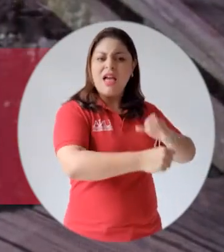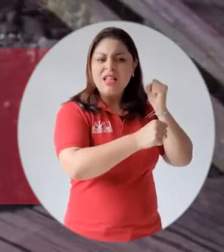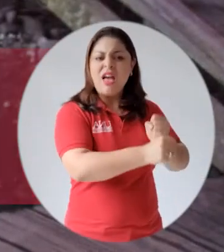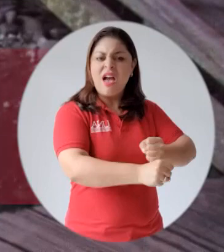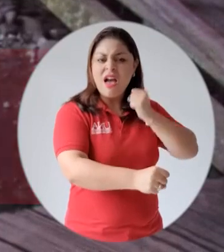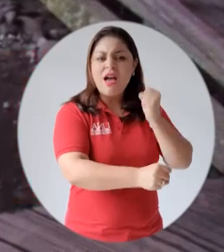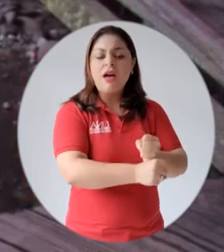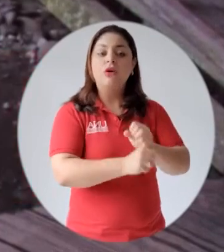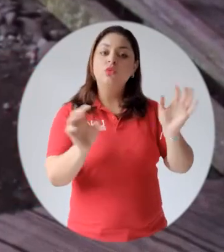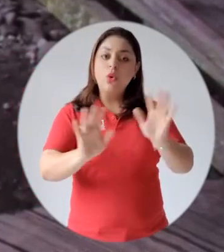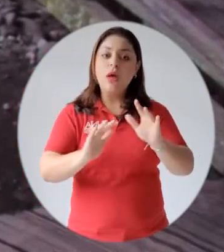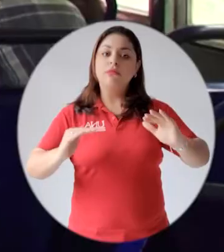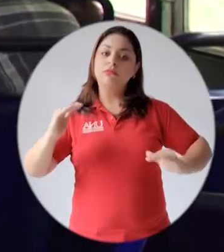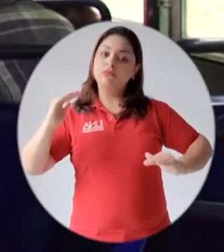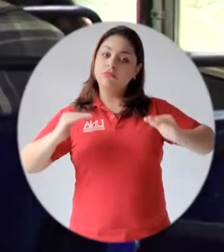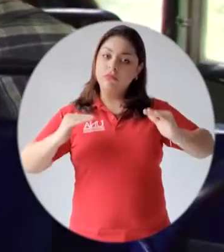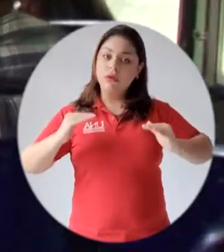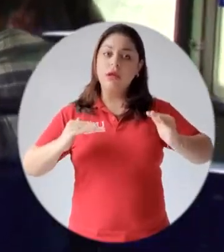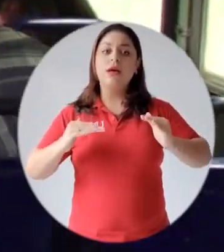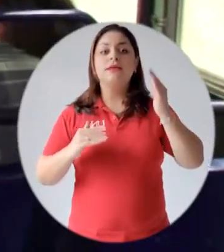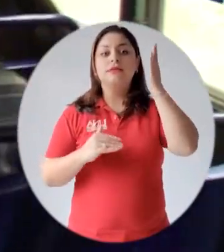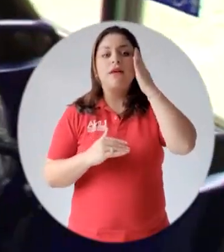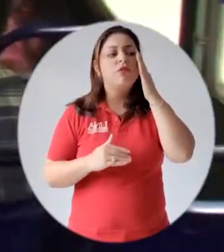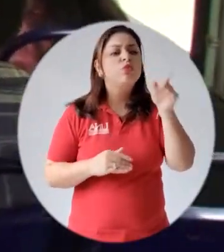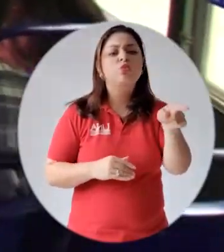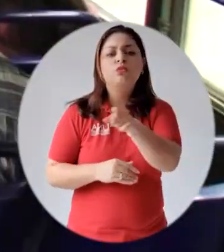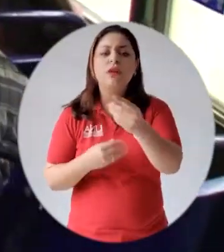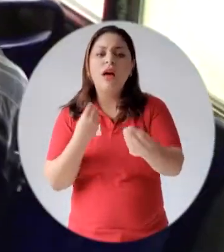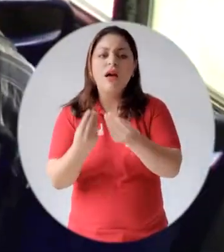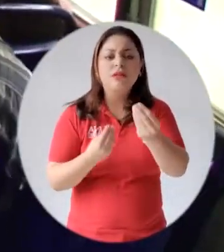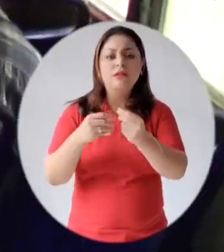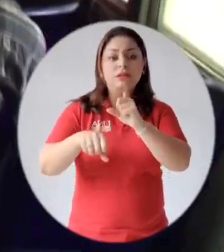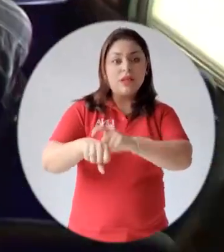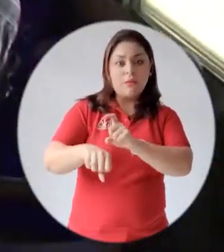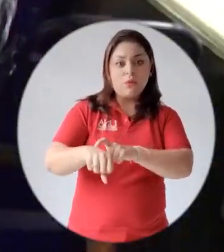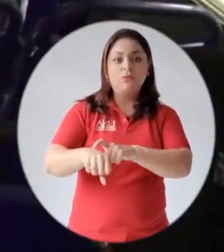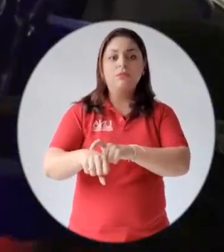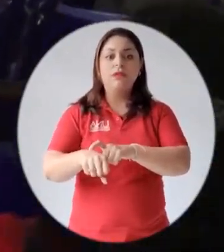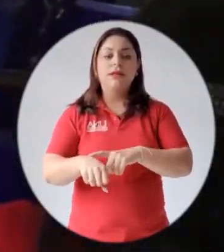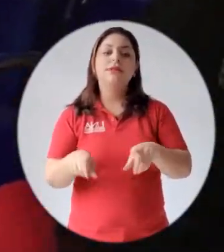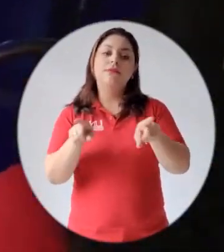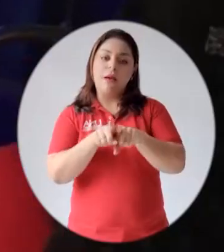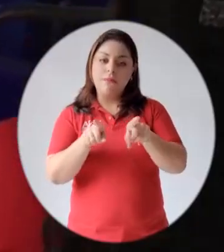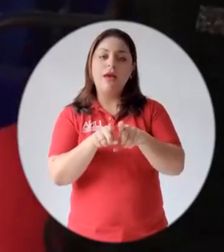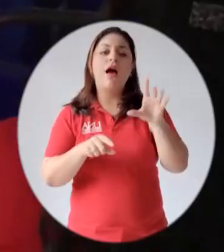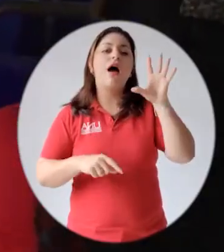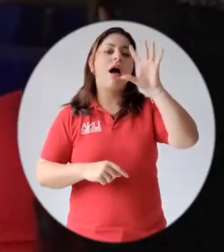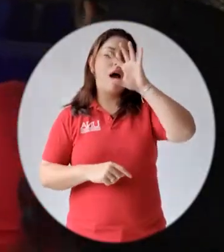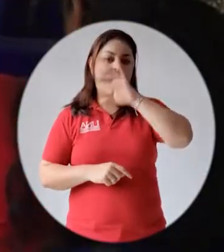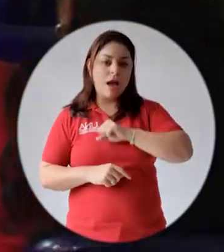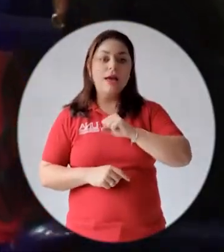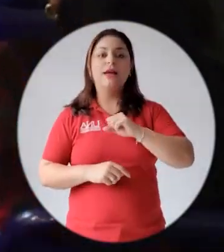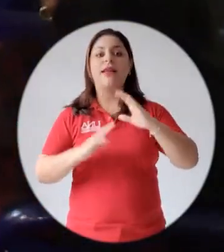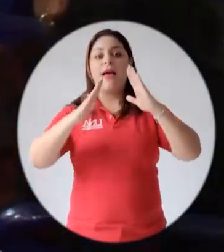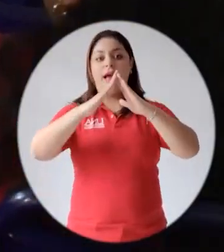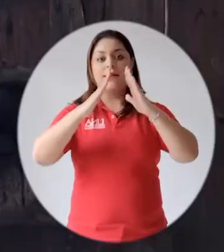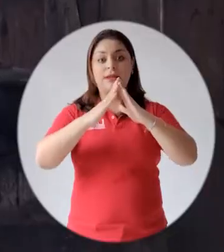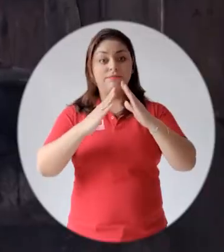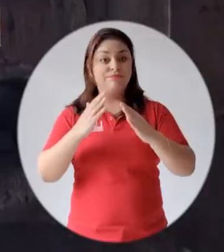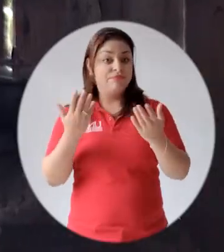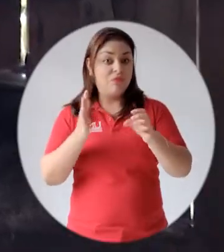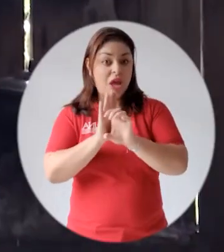en qué ocupamos el tiempo las personas. Y aquí nos vamos a dar cuenta, empezando por el trabajo no remunerado, sobre todo el trabajo doméstico no